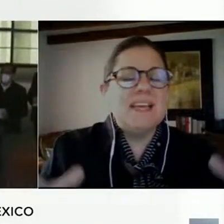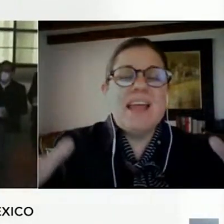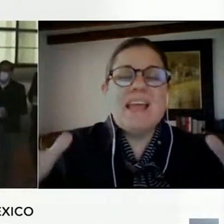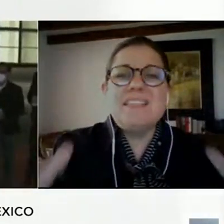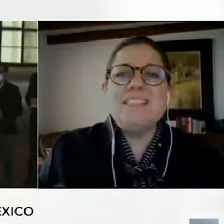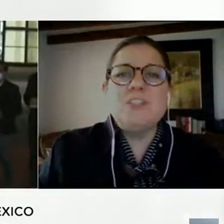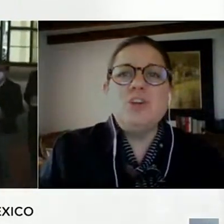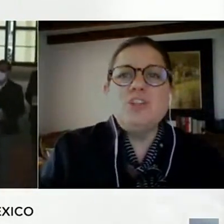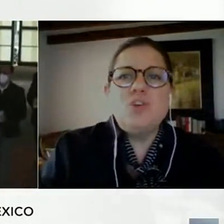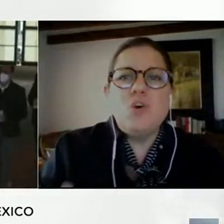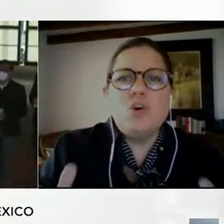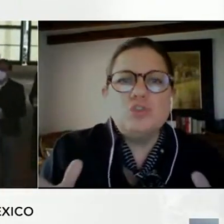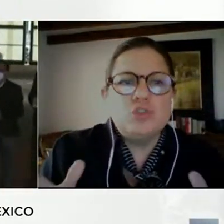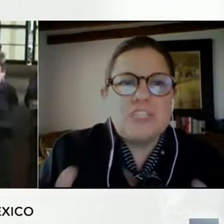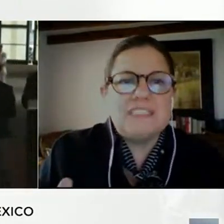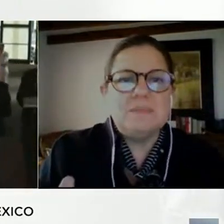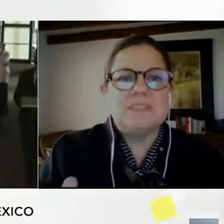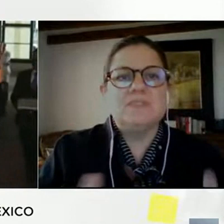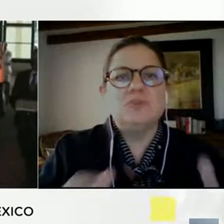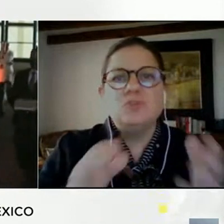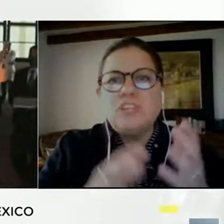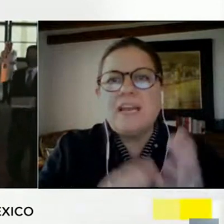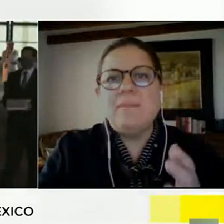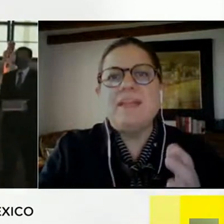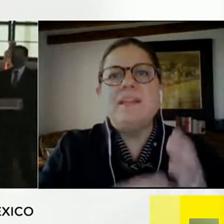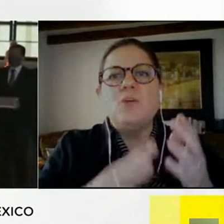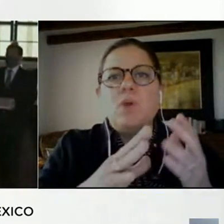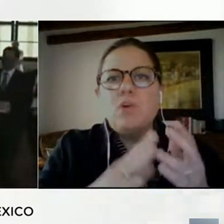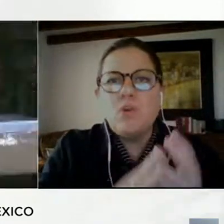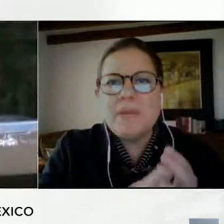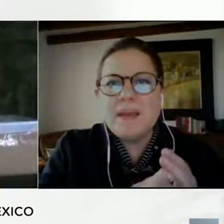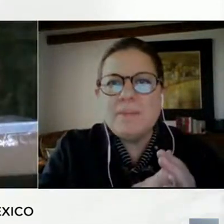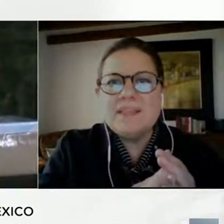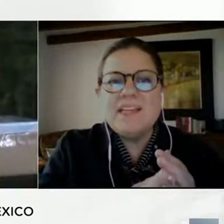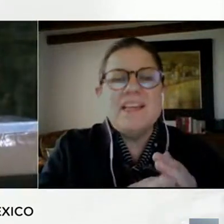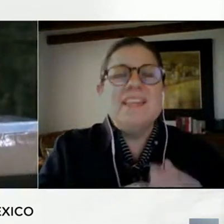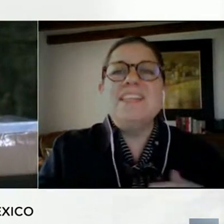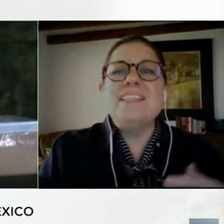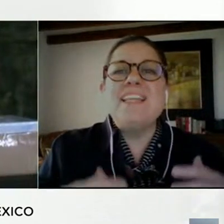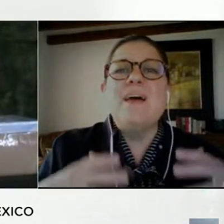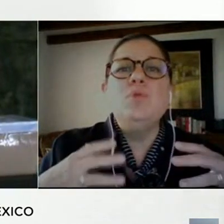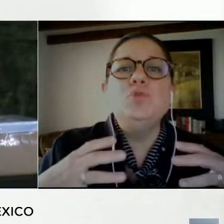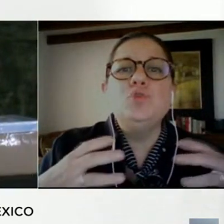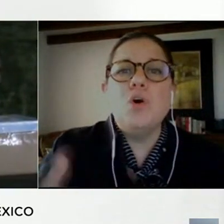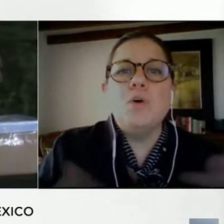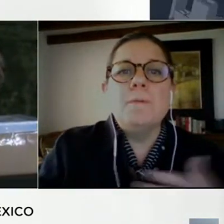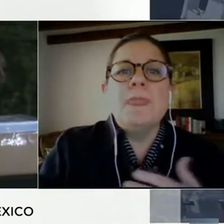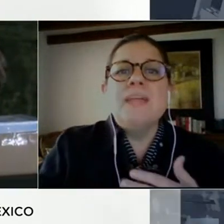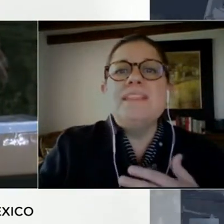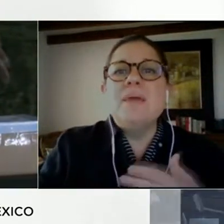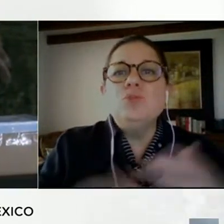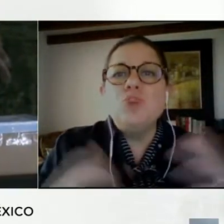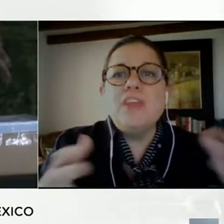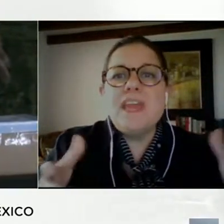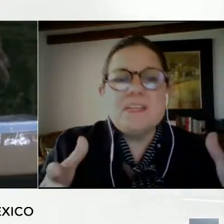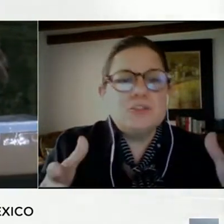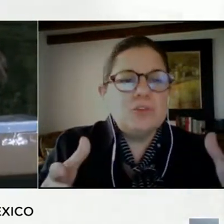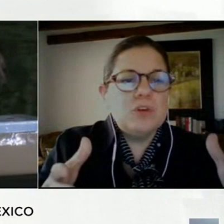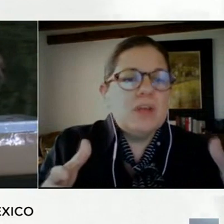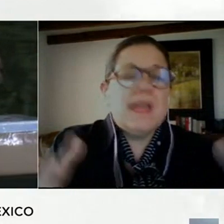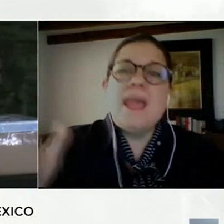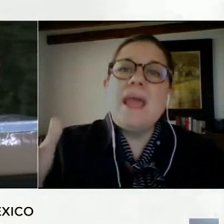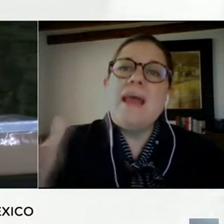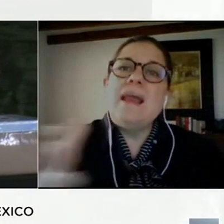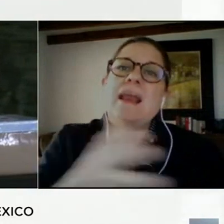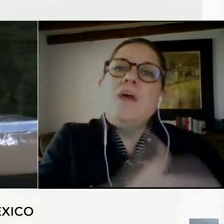cerrar las empresas, estas acciones son costosísimas, tanto socialmente como económicamente. Ya se abusó, se abusó